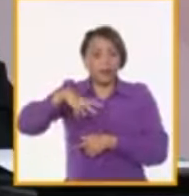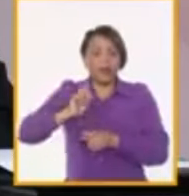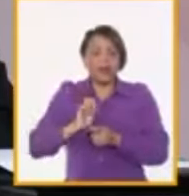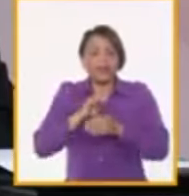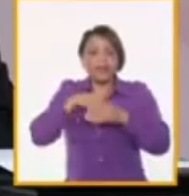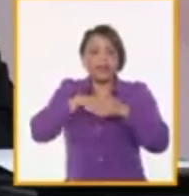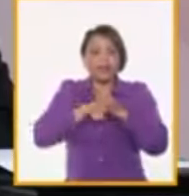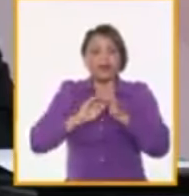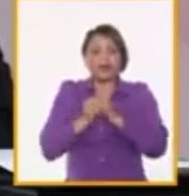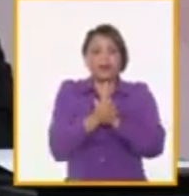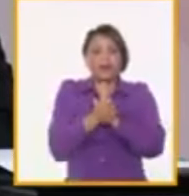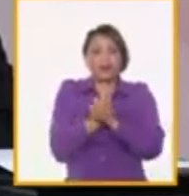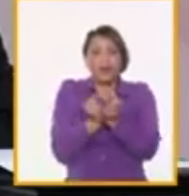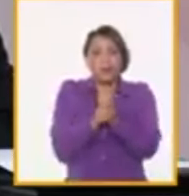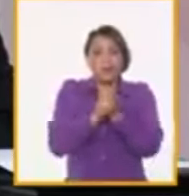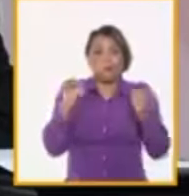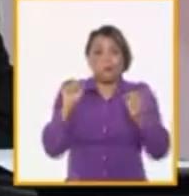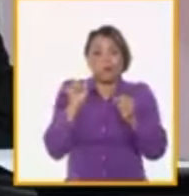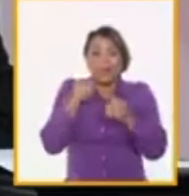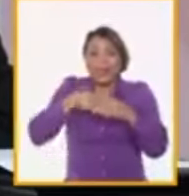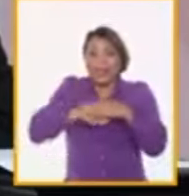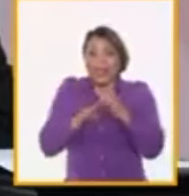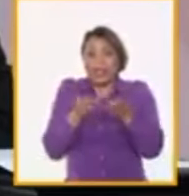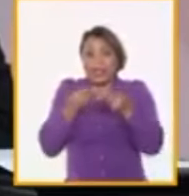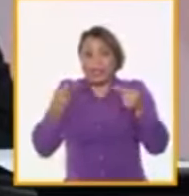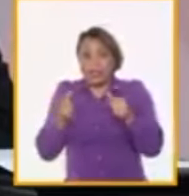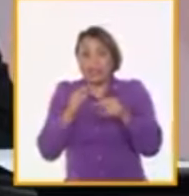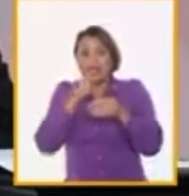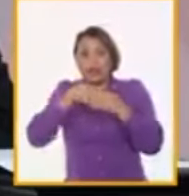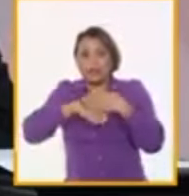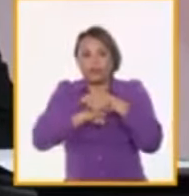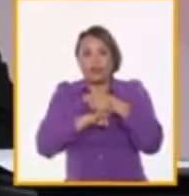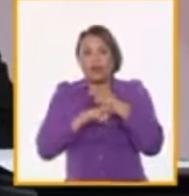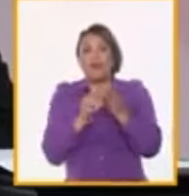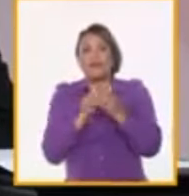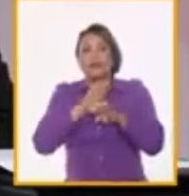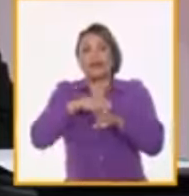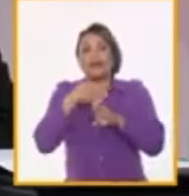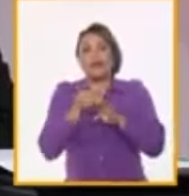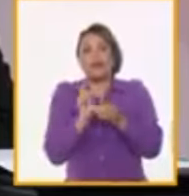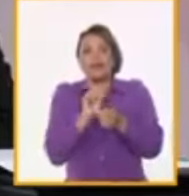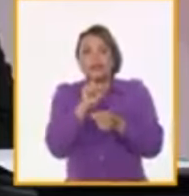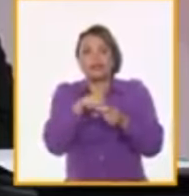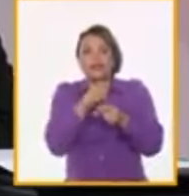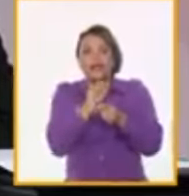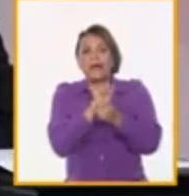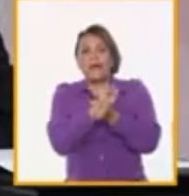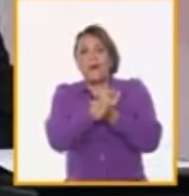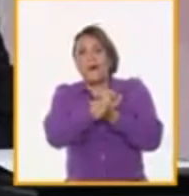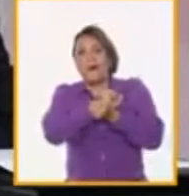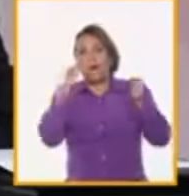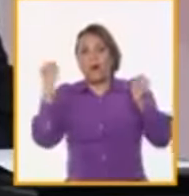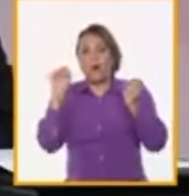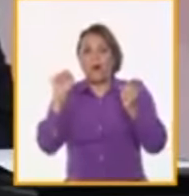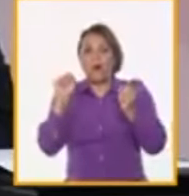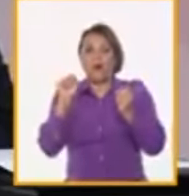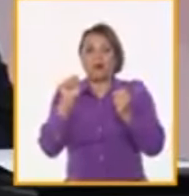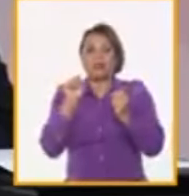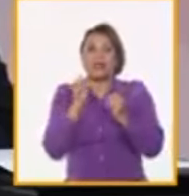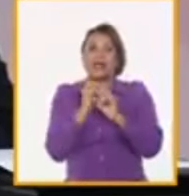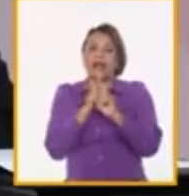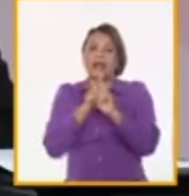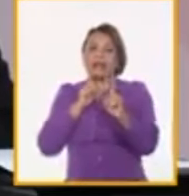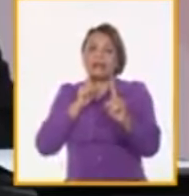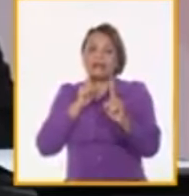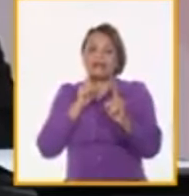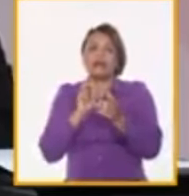pequeño explosivo de tipo plástico al lado de la batería de los víperes para que fuera activado a distancia a través del envío de un